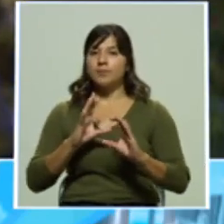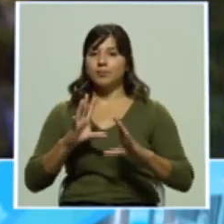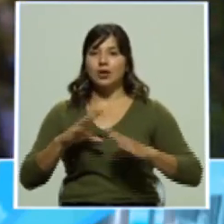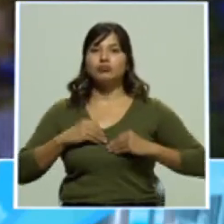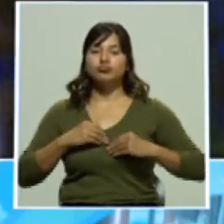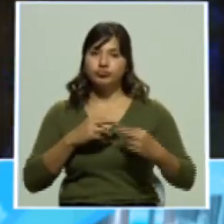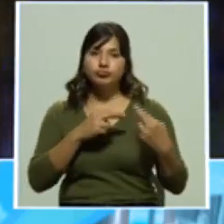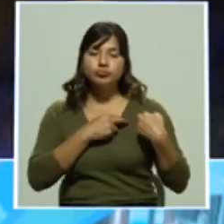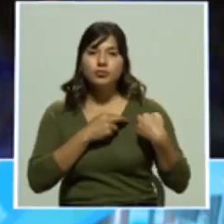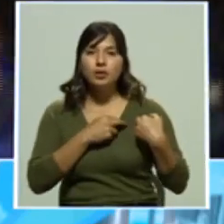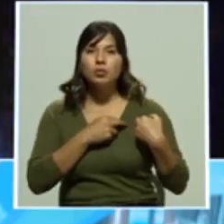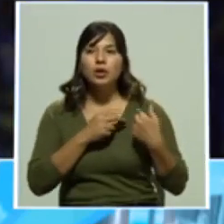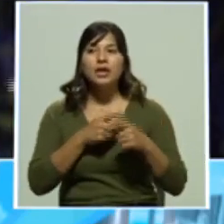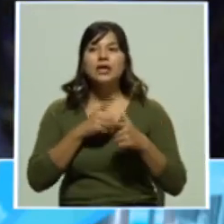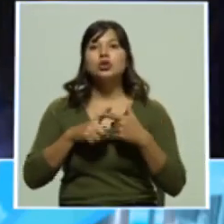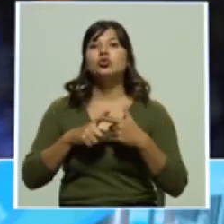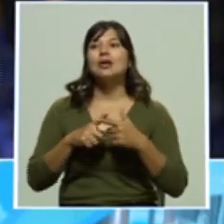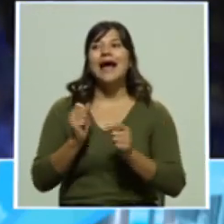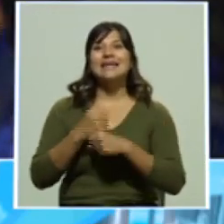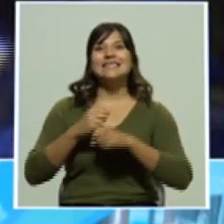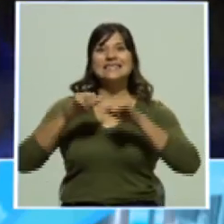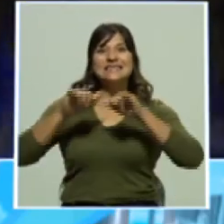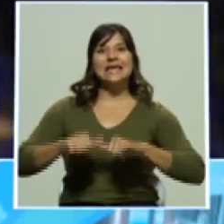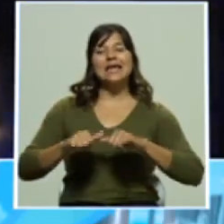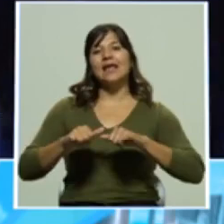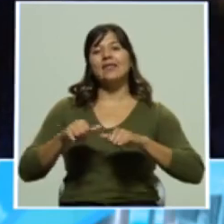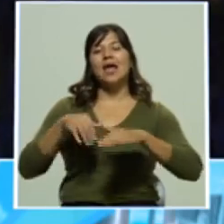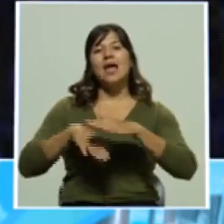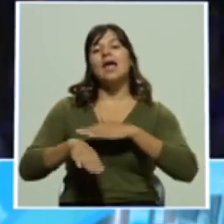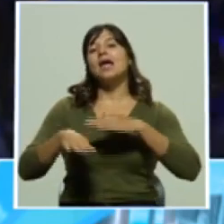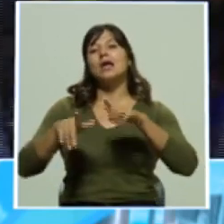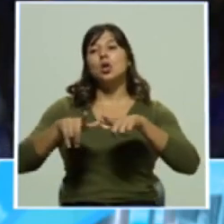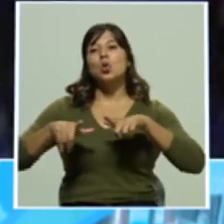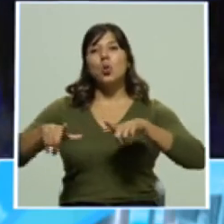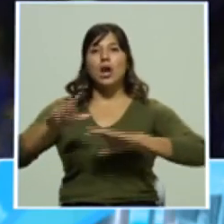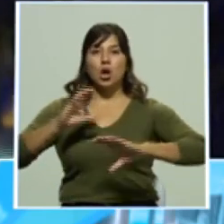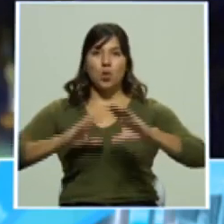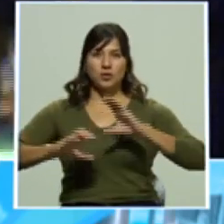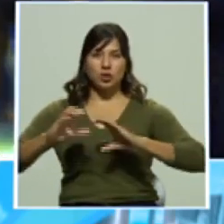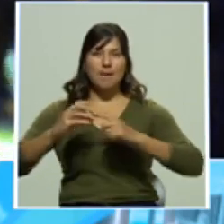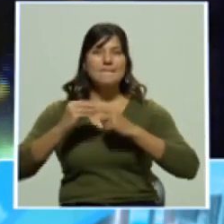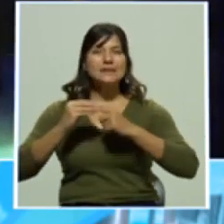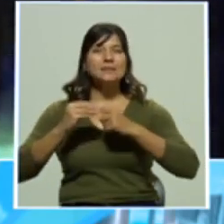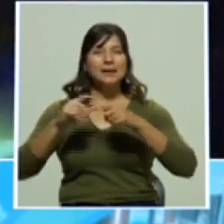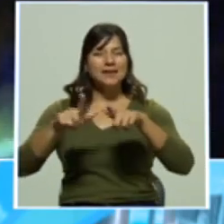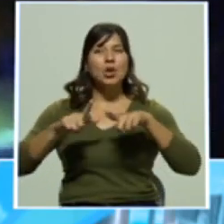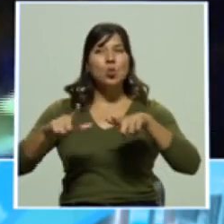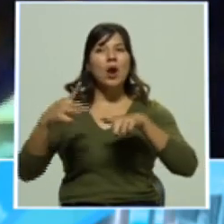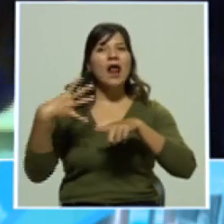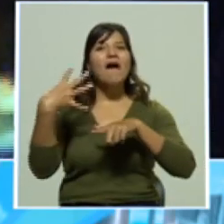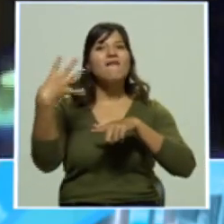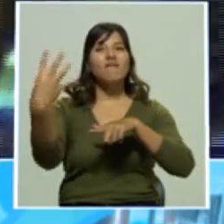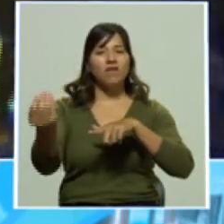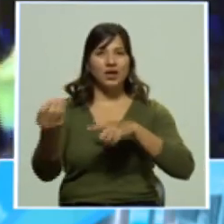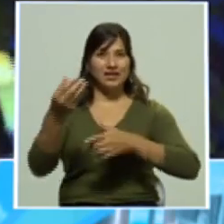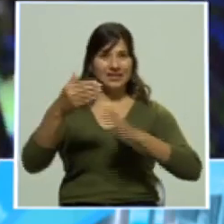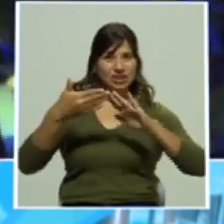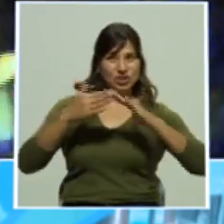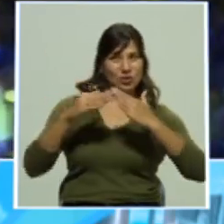establecimientos comerciales, más que todo en las que están en las zonas rurales. Inclusive es identificado como uno de los centros de operaciones de la